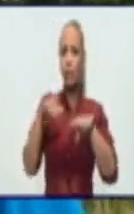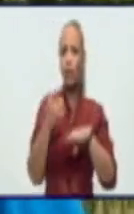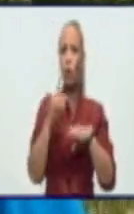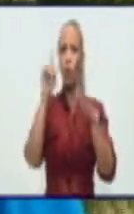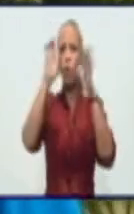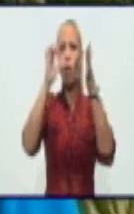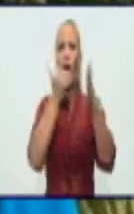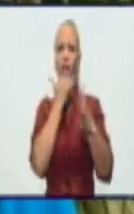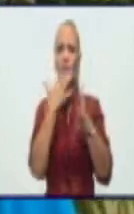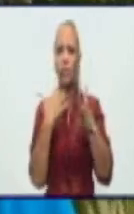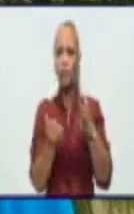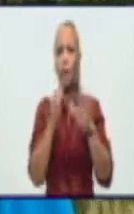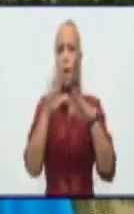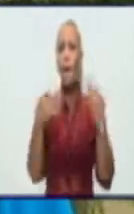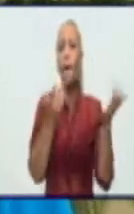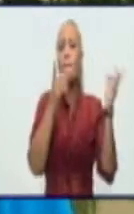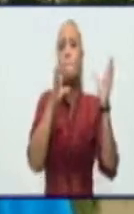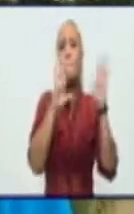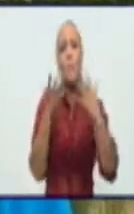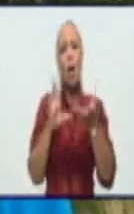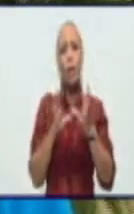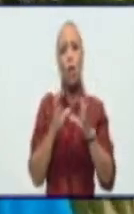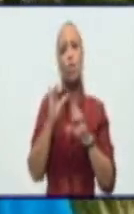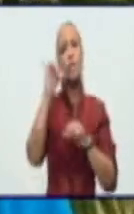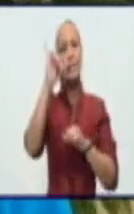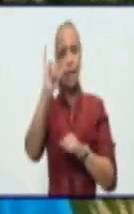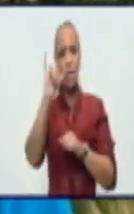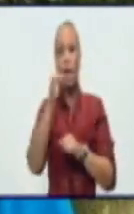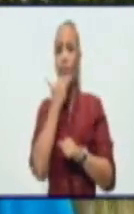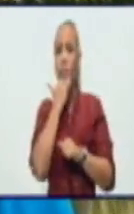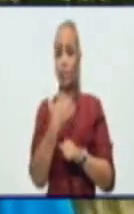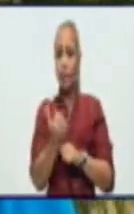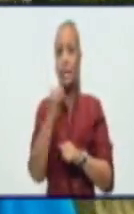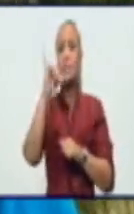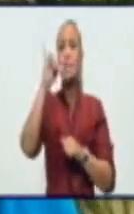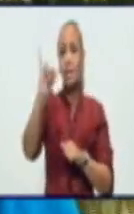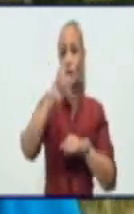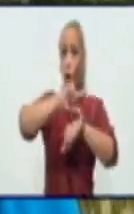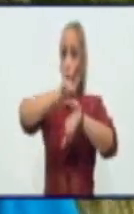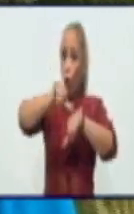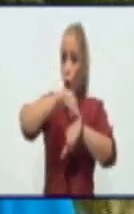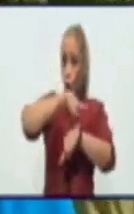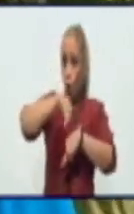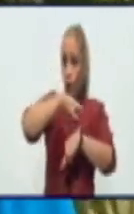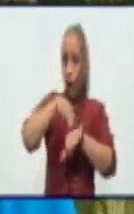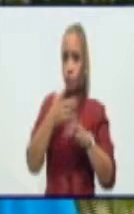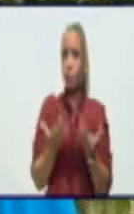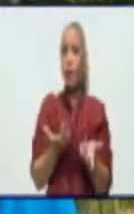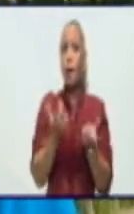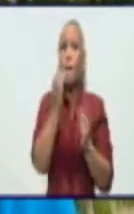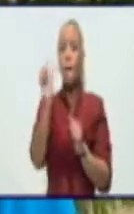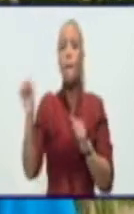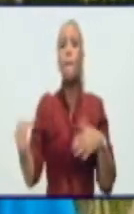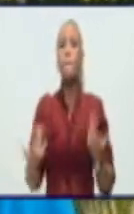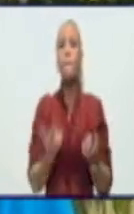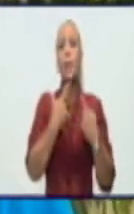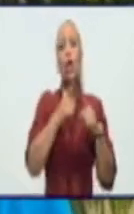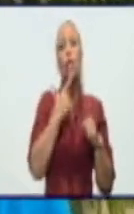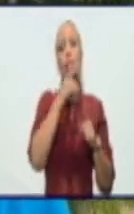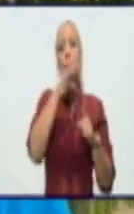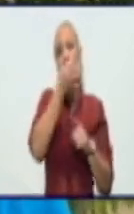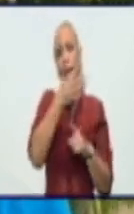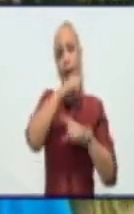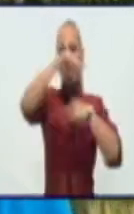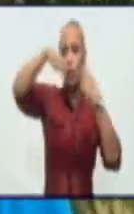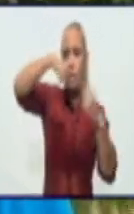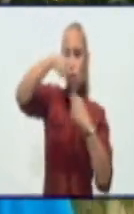El objetivo era afectar como máximo 6 horas a los consumidores. Hay que decir que esta rotación que se hizo debido a